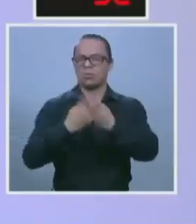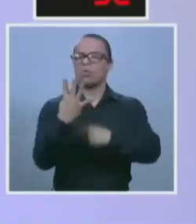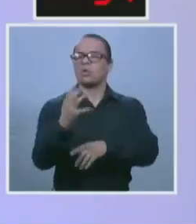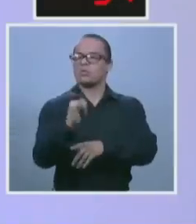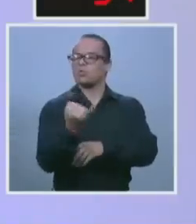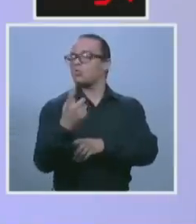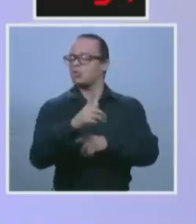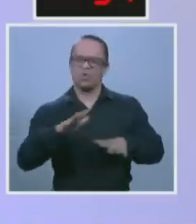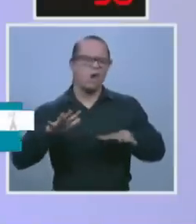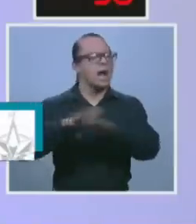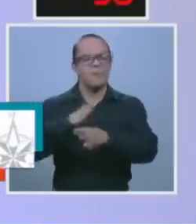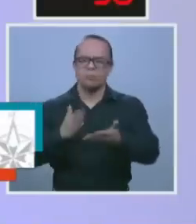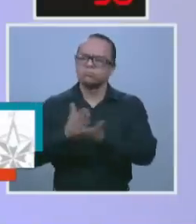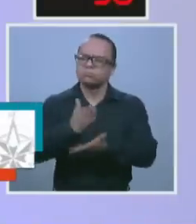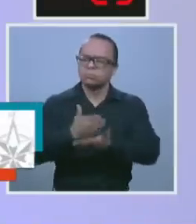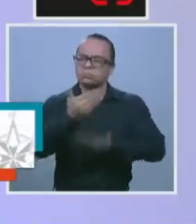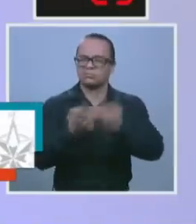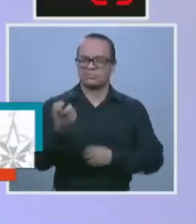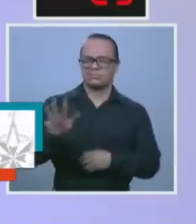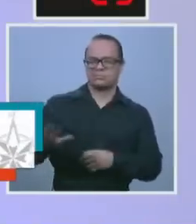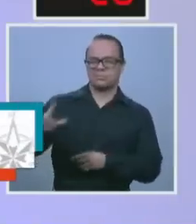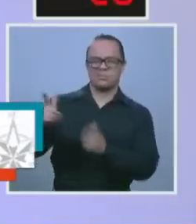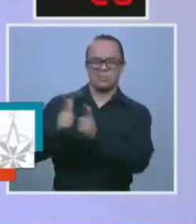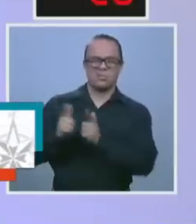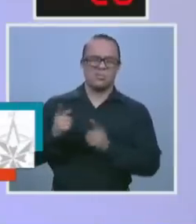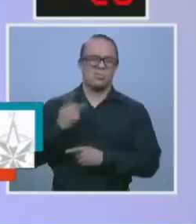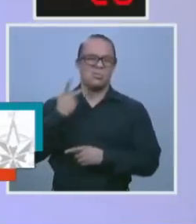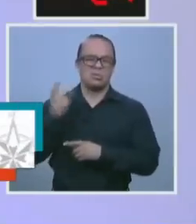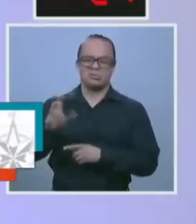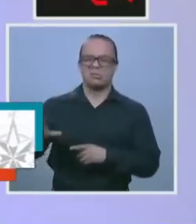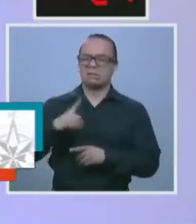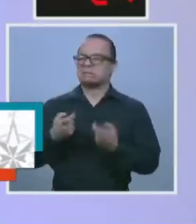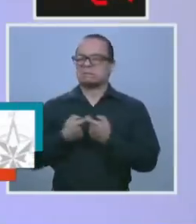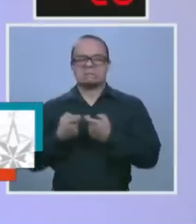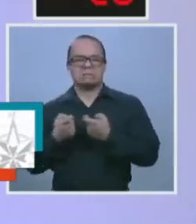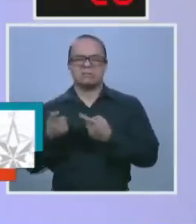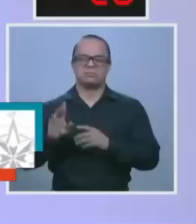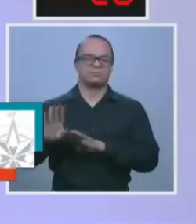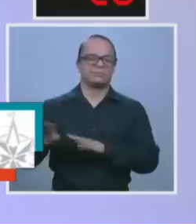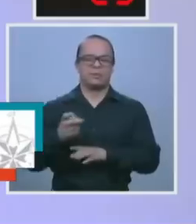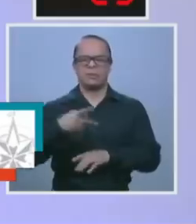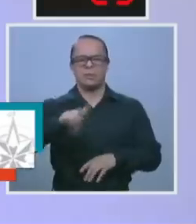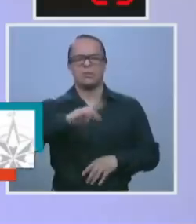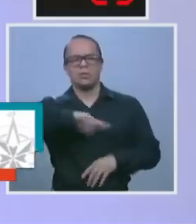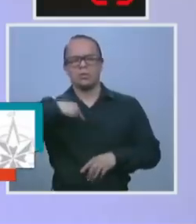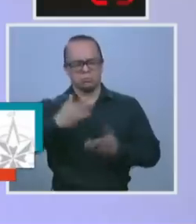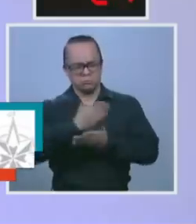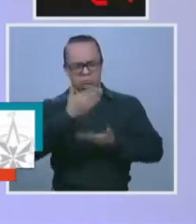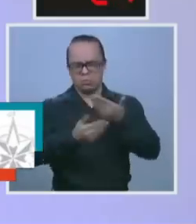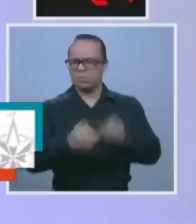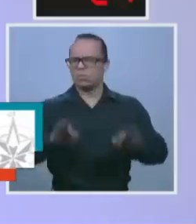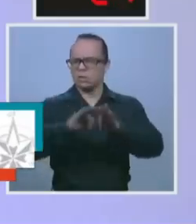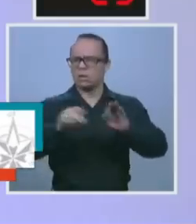obviamente es imparable. Están desesperados porque es lo que vemos, pero llegó el momento del pueblo, llegó el momento de ver y visibilizar a los que no han